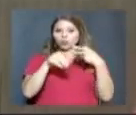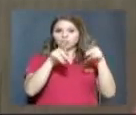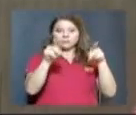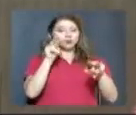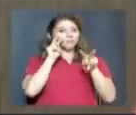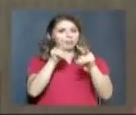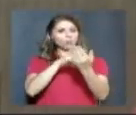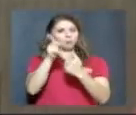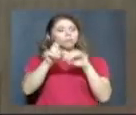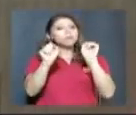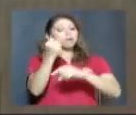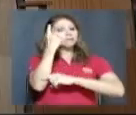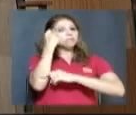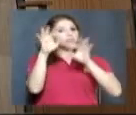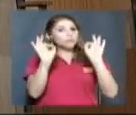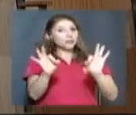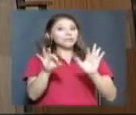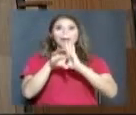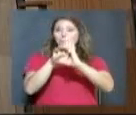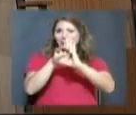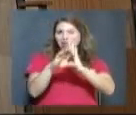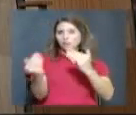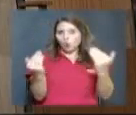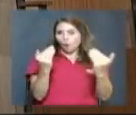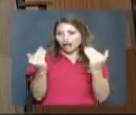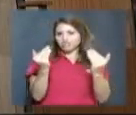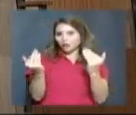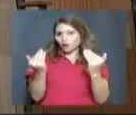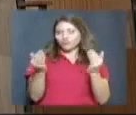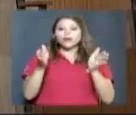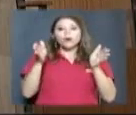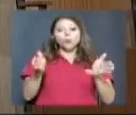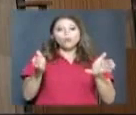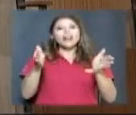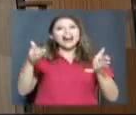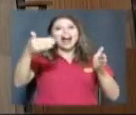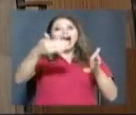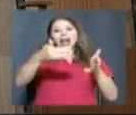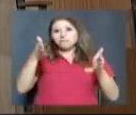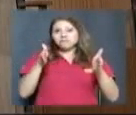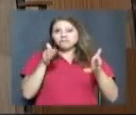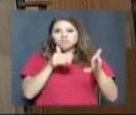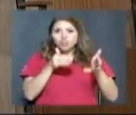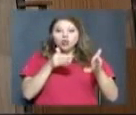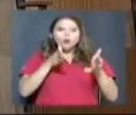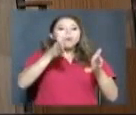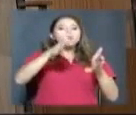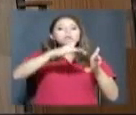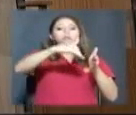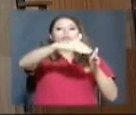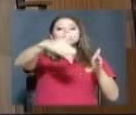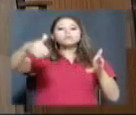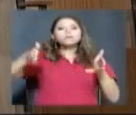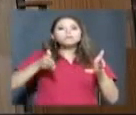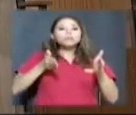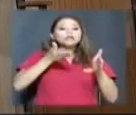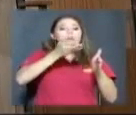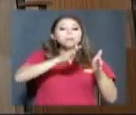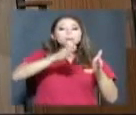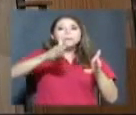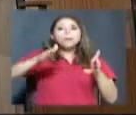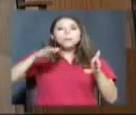comprenderlo, uh-huh, muy bien. Tenemos una cajita muy grande donde existen diferentes departamentos, todos del mismo tamaño, donde se le